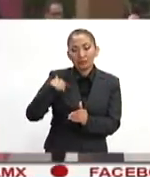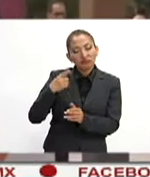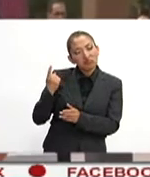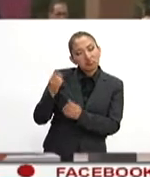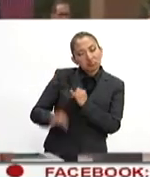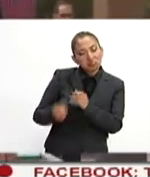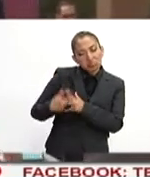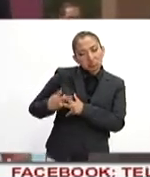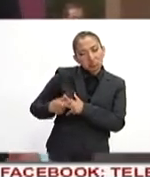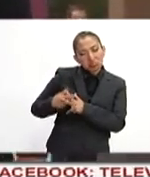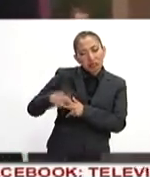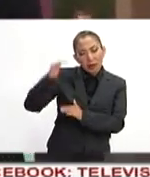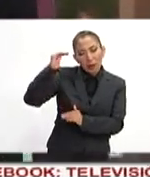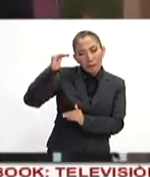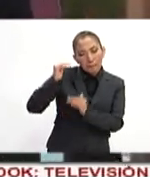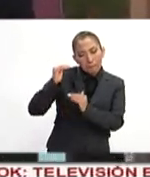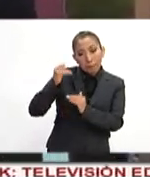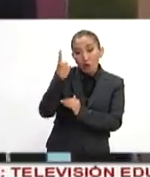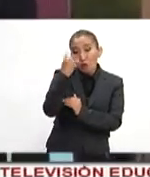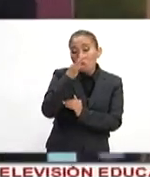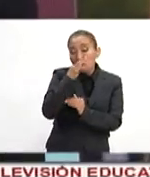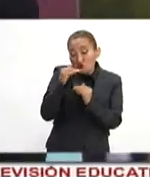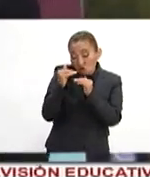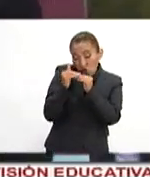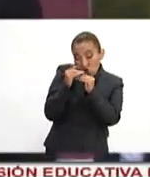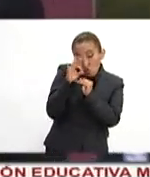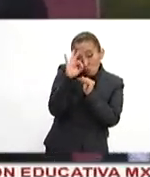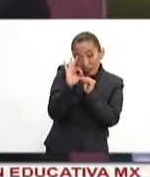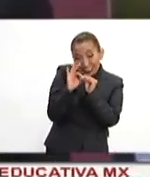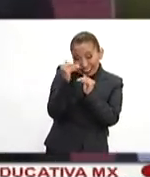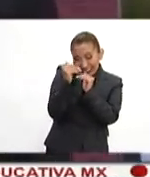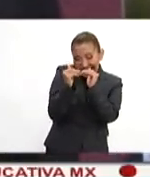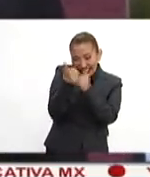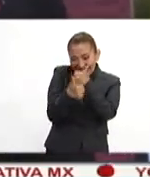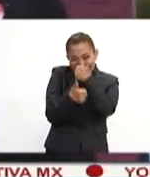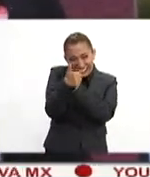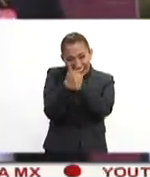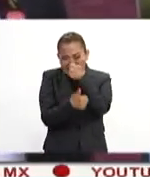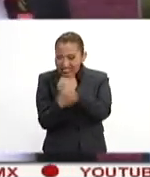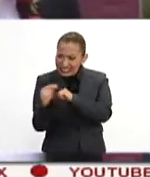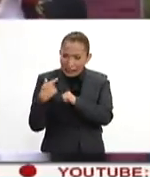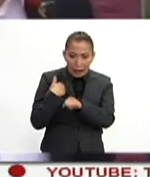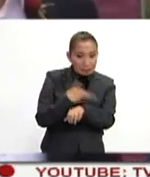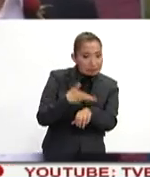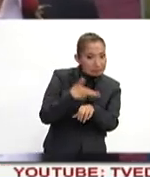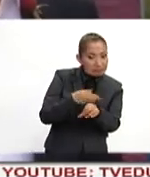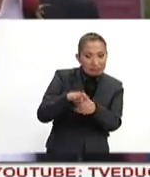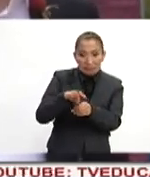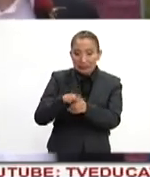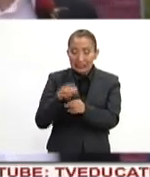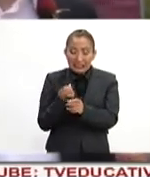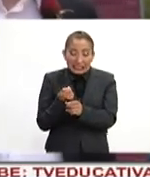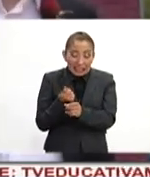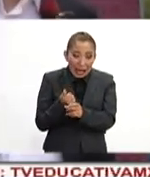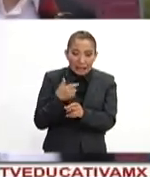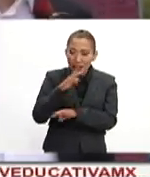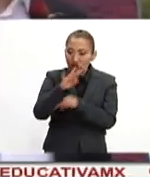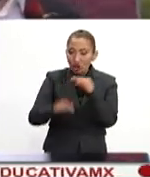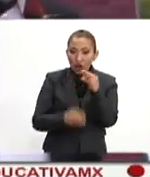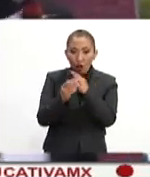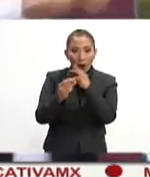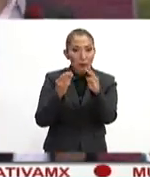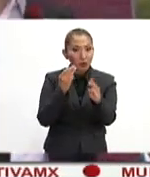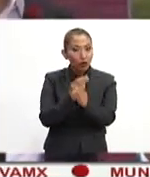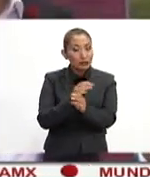últimas encuestas han acortado a solo un punto porcentual. Así se mueven ya los procesos electorales prácticamente en todo